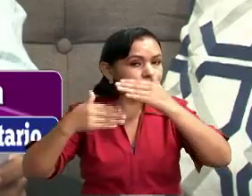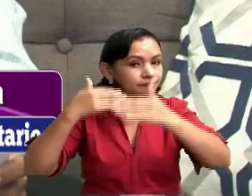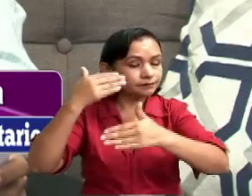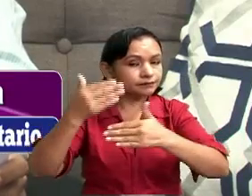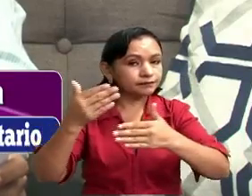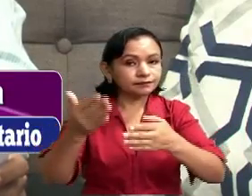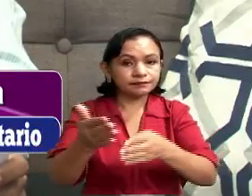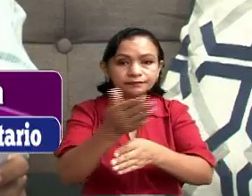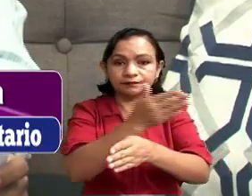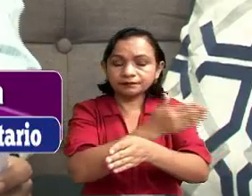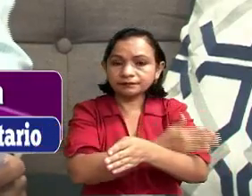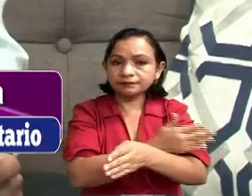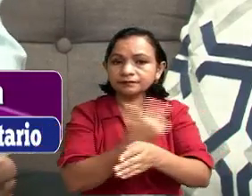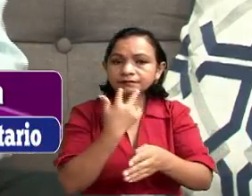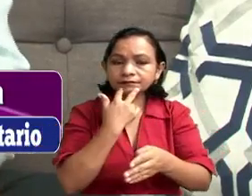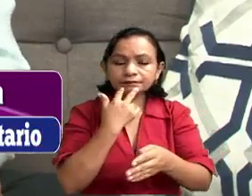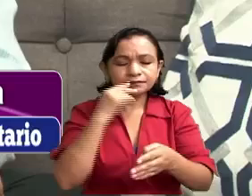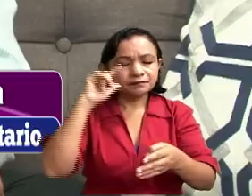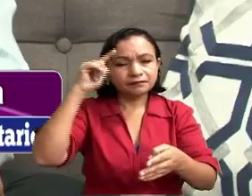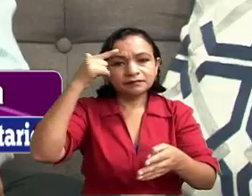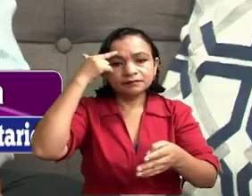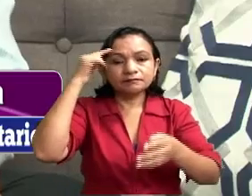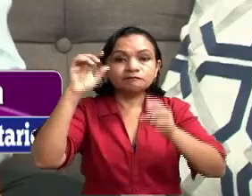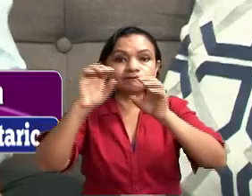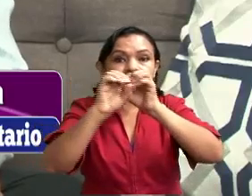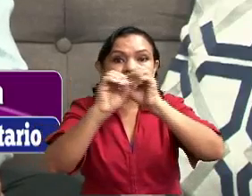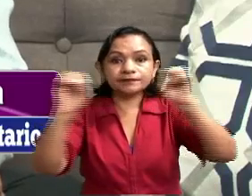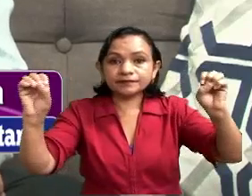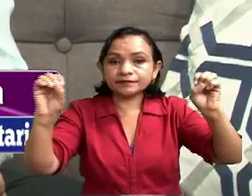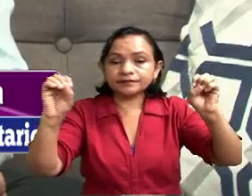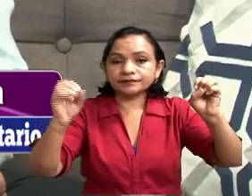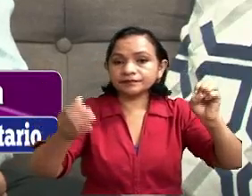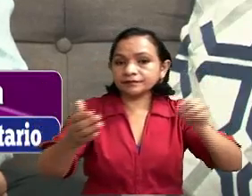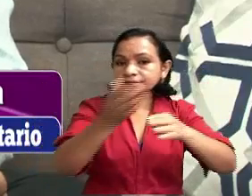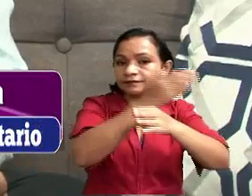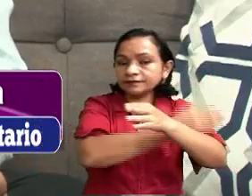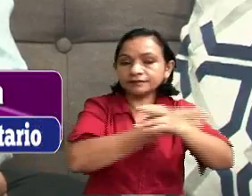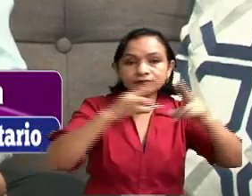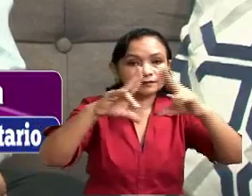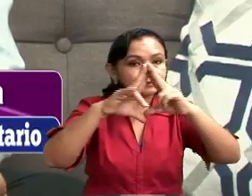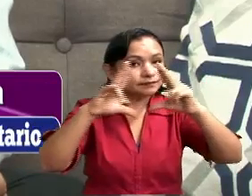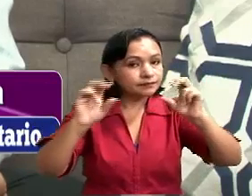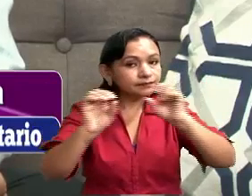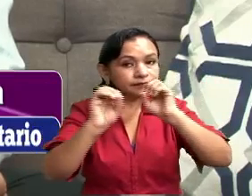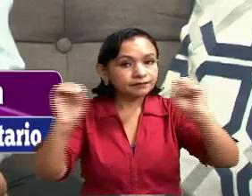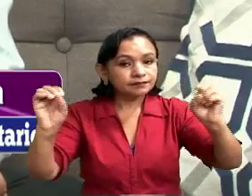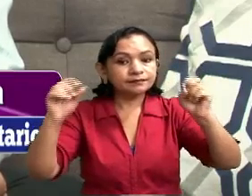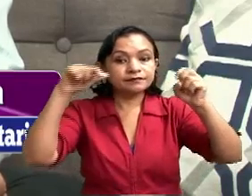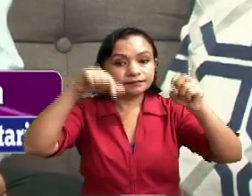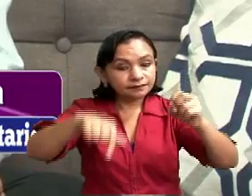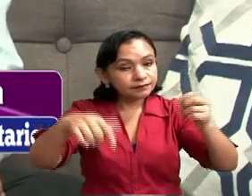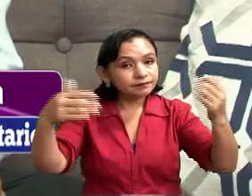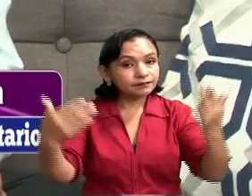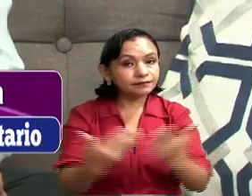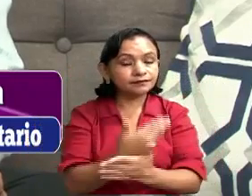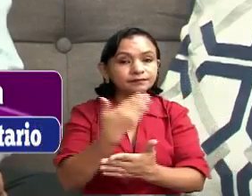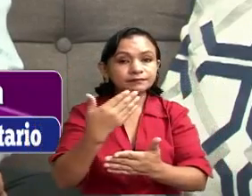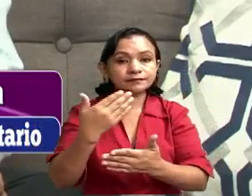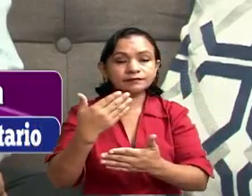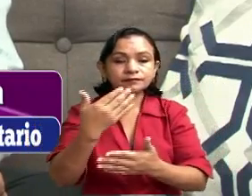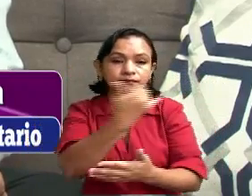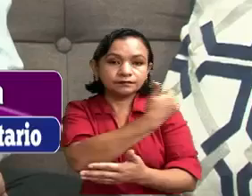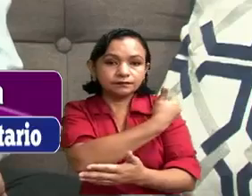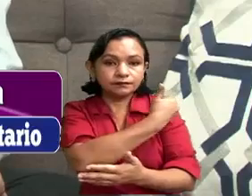había realizado ningún gobierno en toda la historia de nuestro país. Por ejemplo, en la construcción de